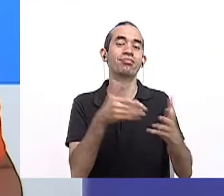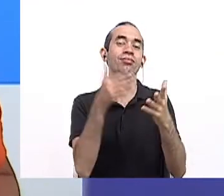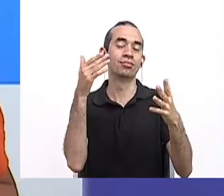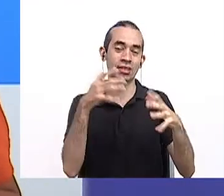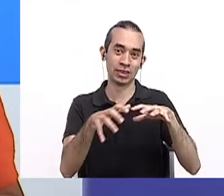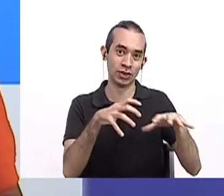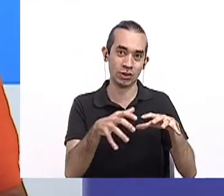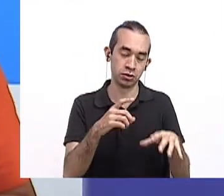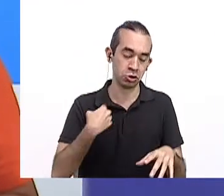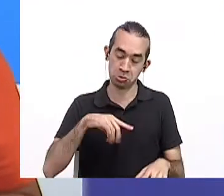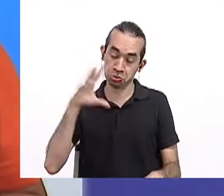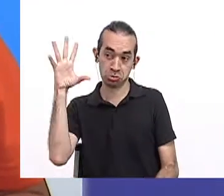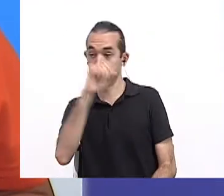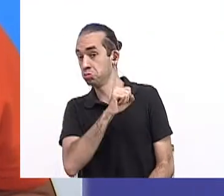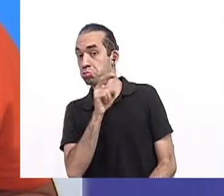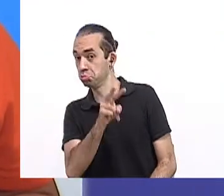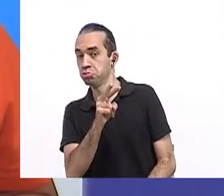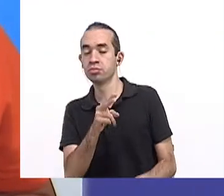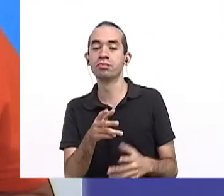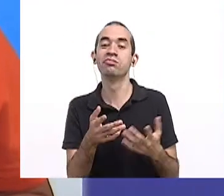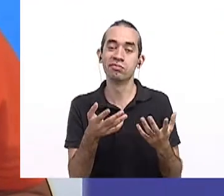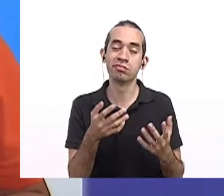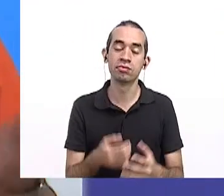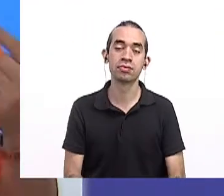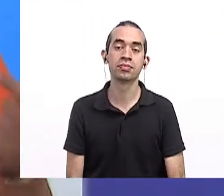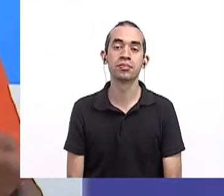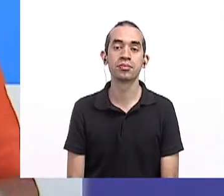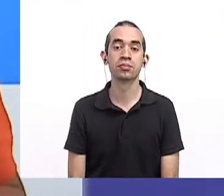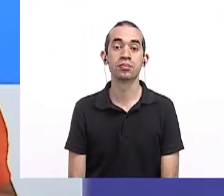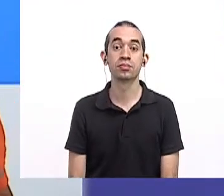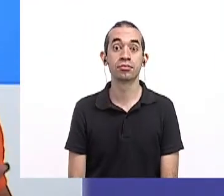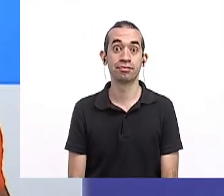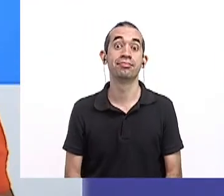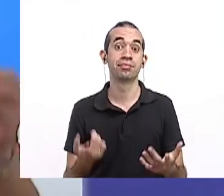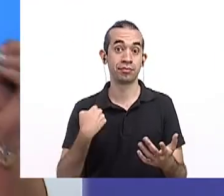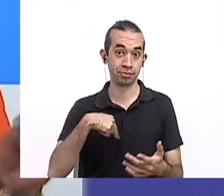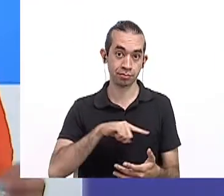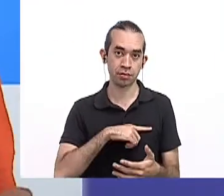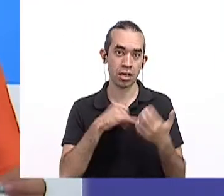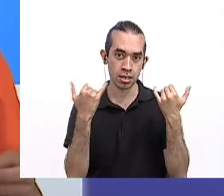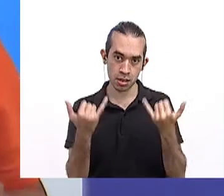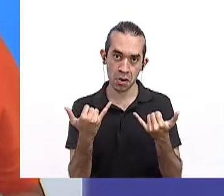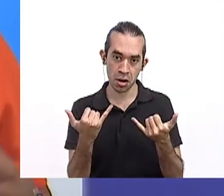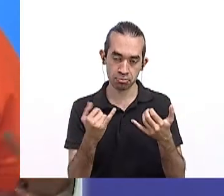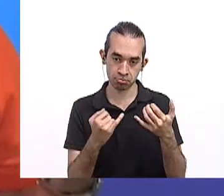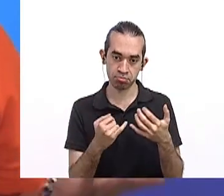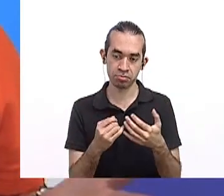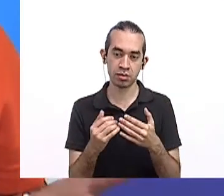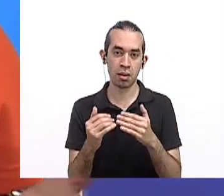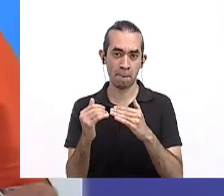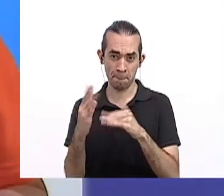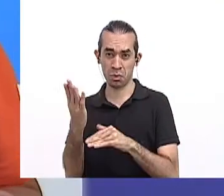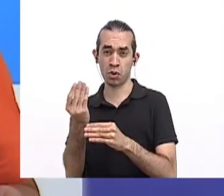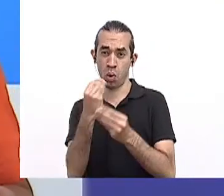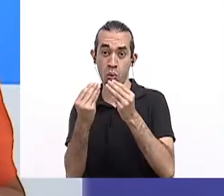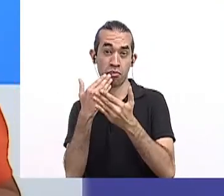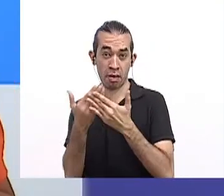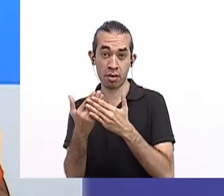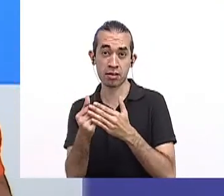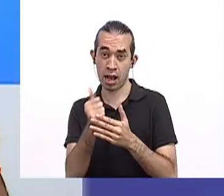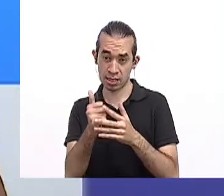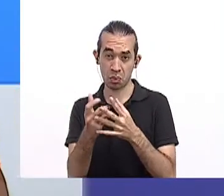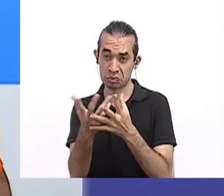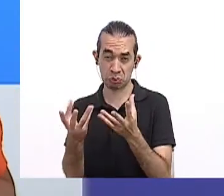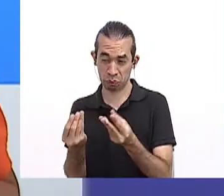cuenta del efecto que tienen sobre el medio ambiente y por eso es que estudiamos ahorita el exceso de nutrientes principalmente en las aguas